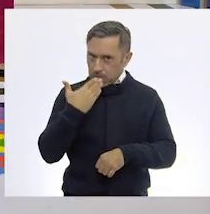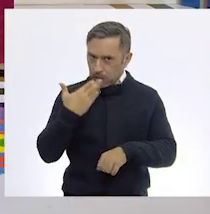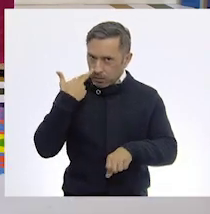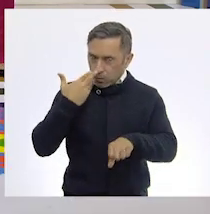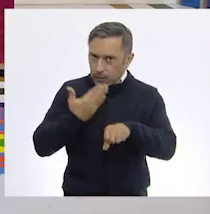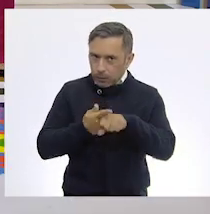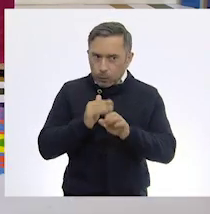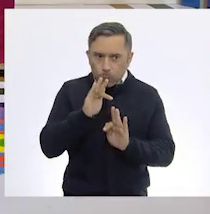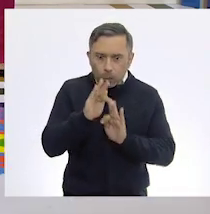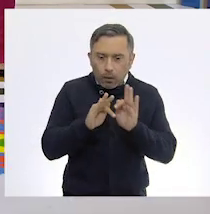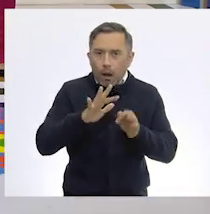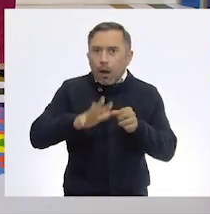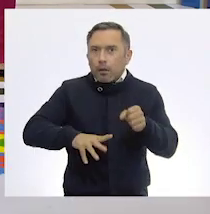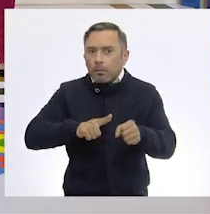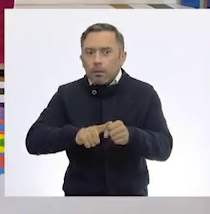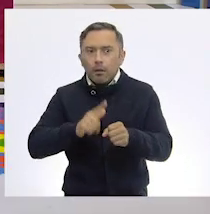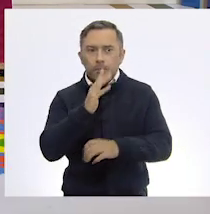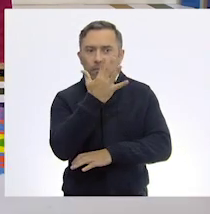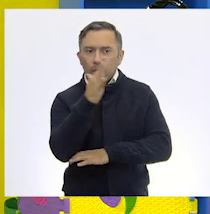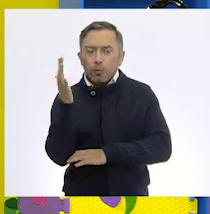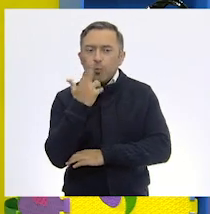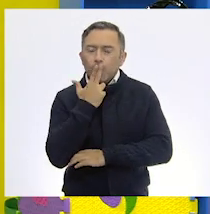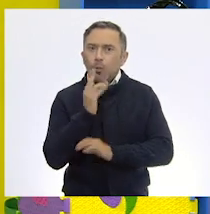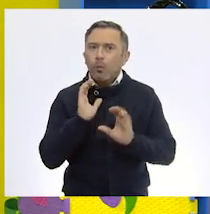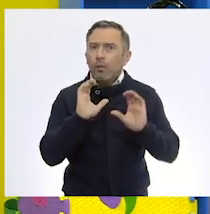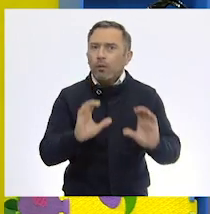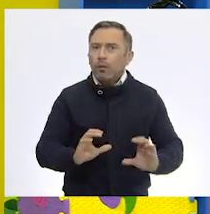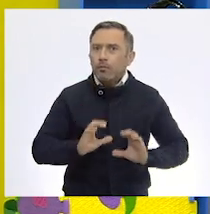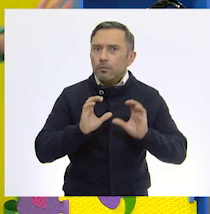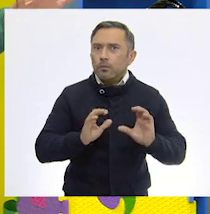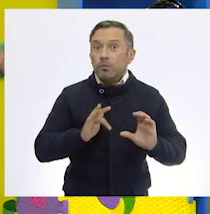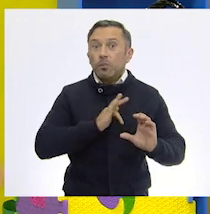la naturaleza y del medio ambiente, con una acción para